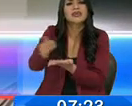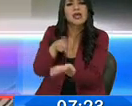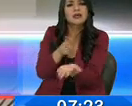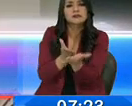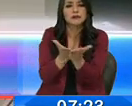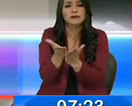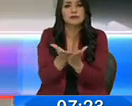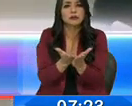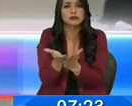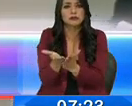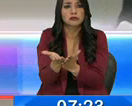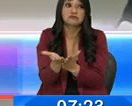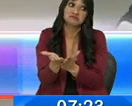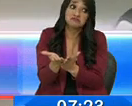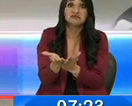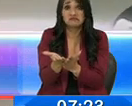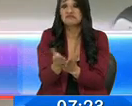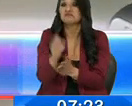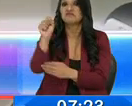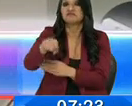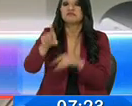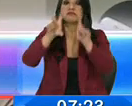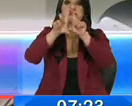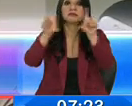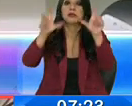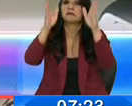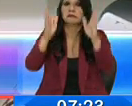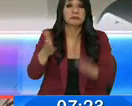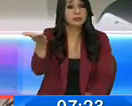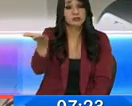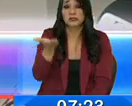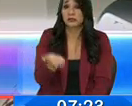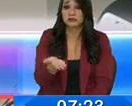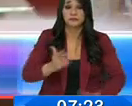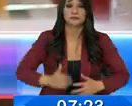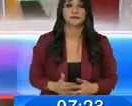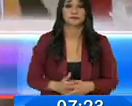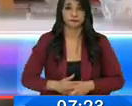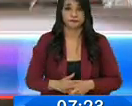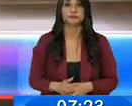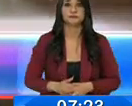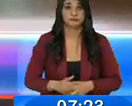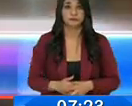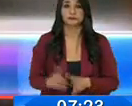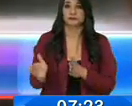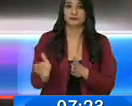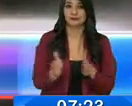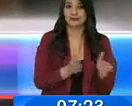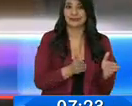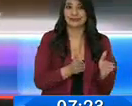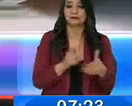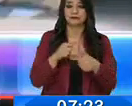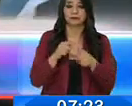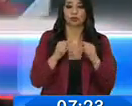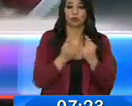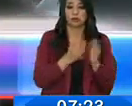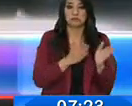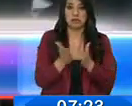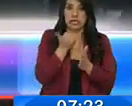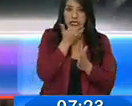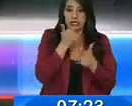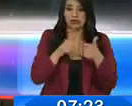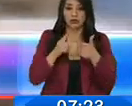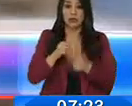servicios eran nada más y nada menos que los empresarios. Se dejó de lado los delitos de asociación ilícita y tráfico